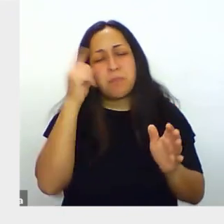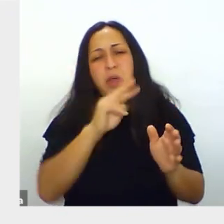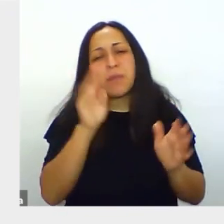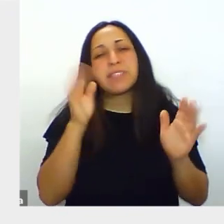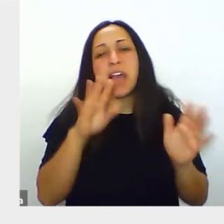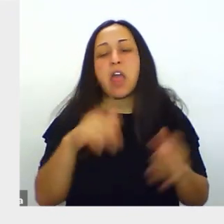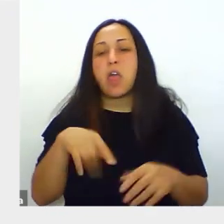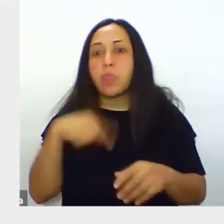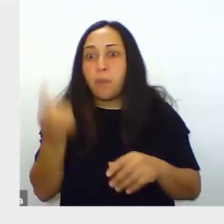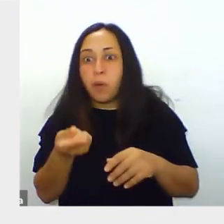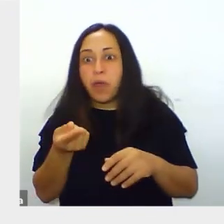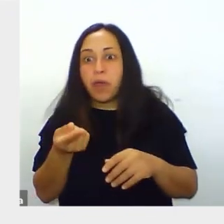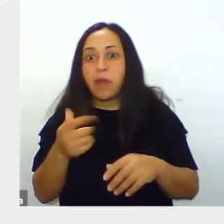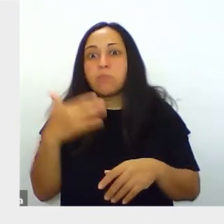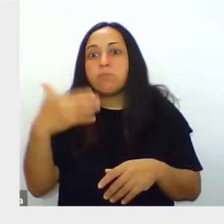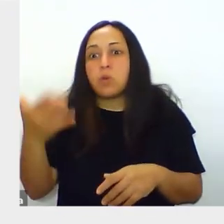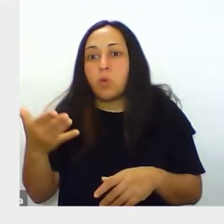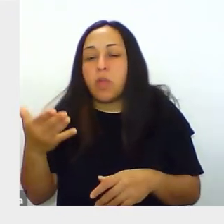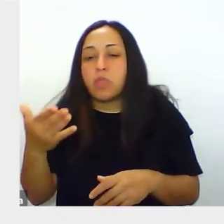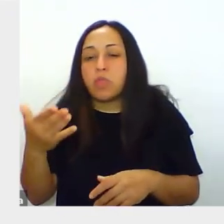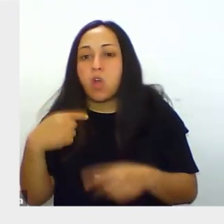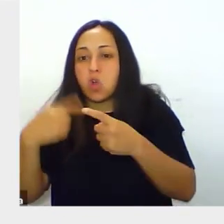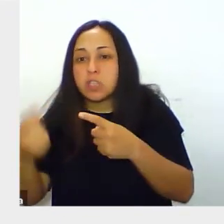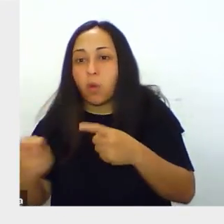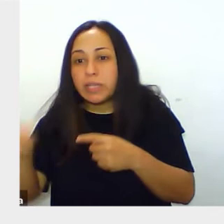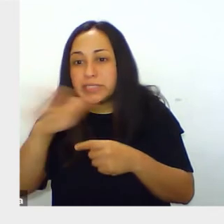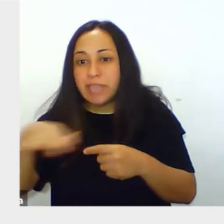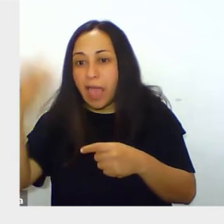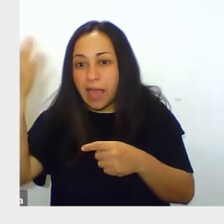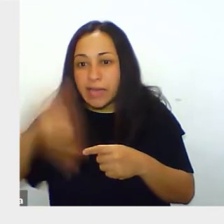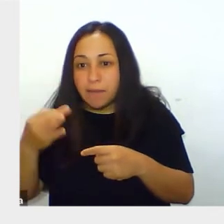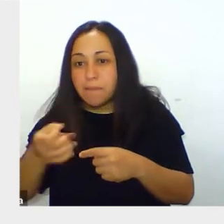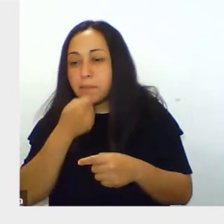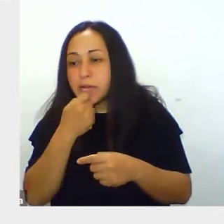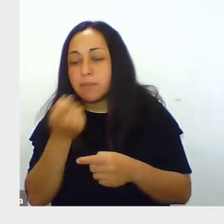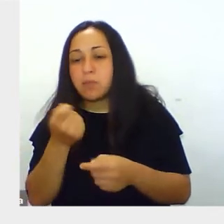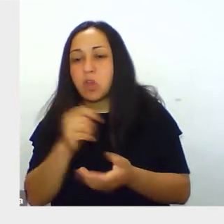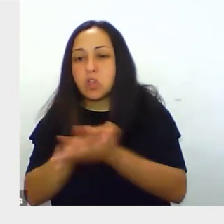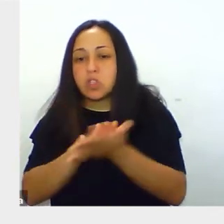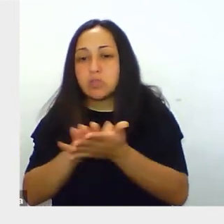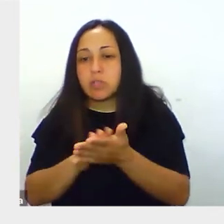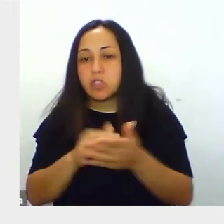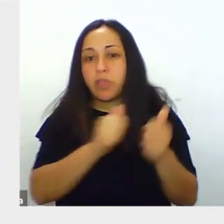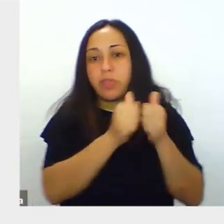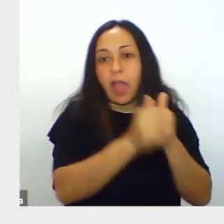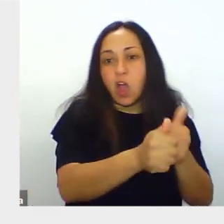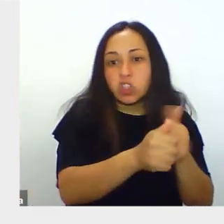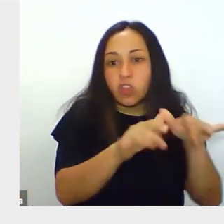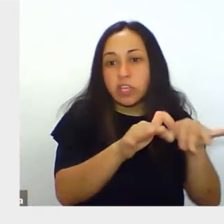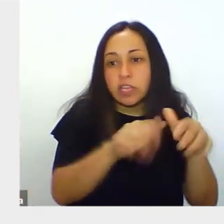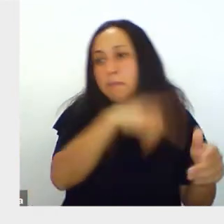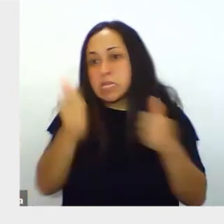en serio cuando llega a tener consecuencias en el espacio físico. O sea, por ejemplo, cuando una situación de acoso pasa del espacio digital